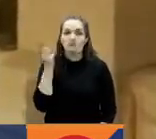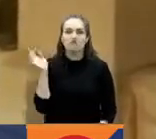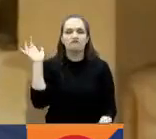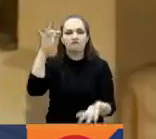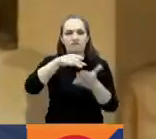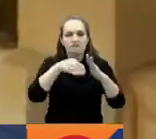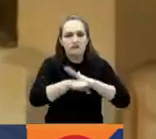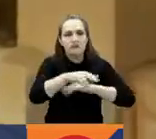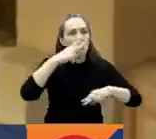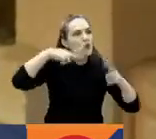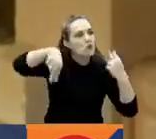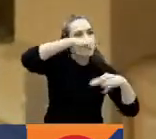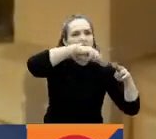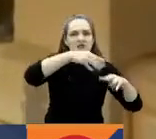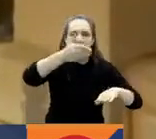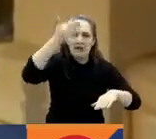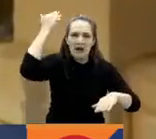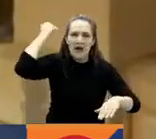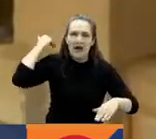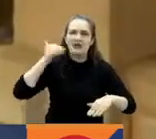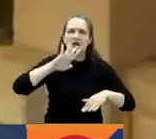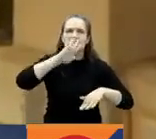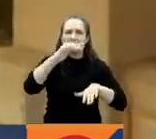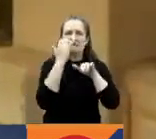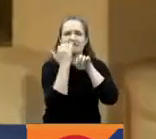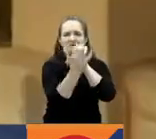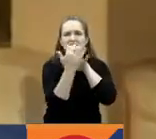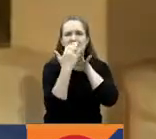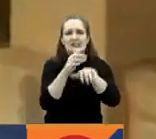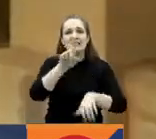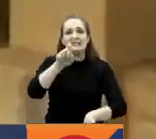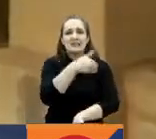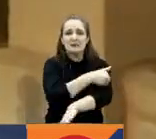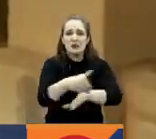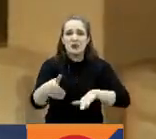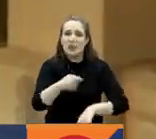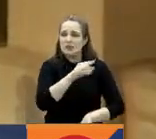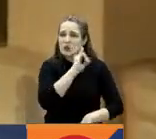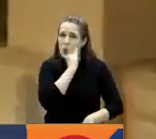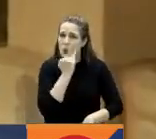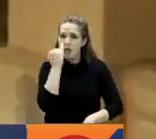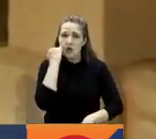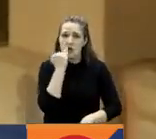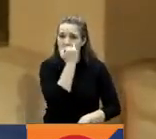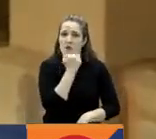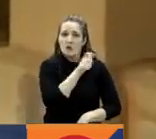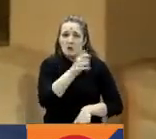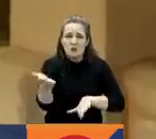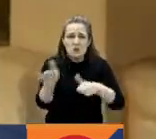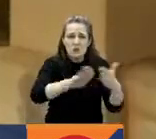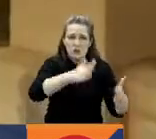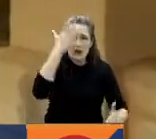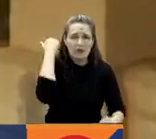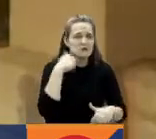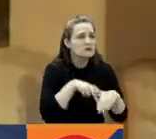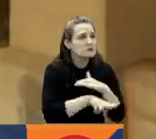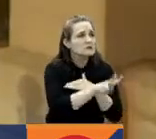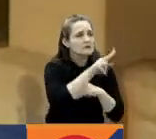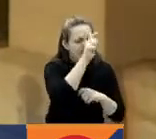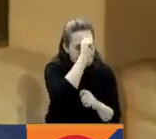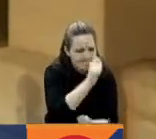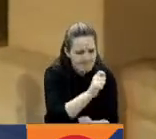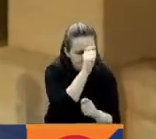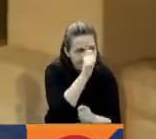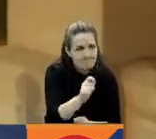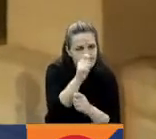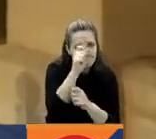del Holocausto, en donde reposa la historia de los más de 6 millones de judíos que perdieron la vida en aquella época. Al finalizar,